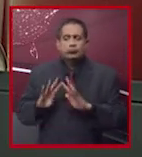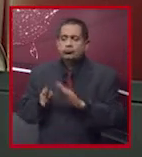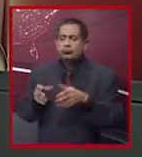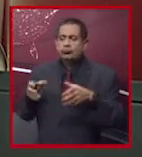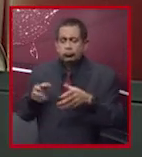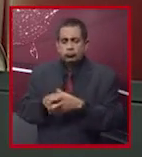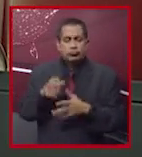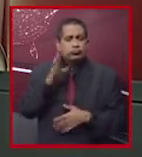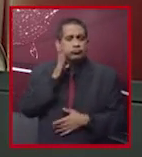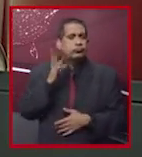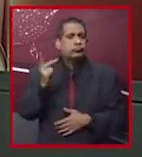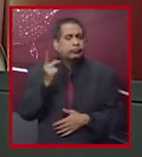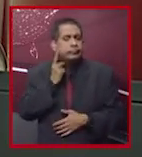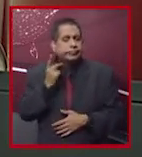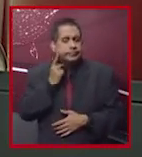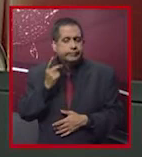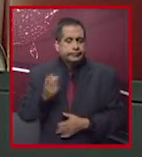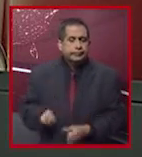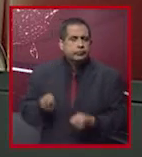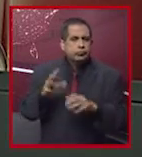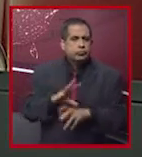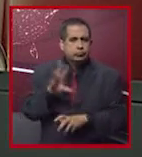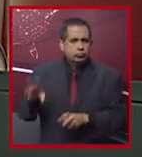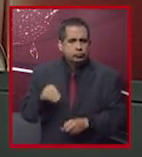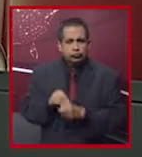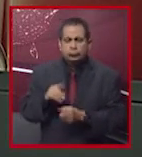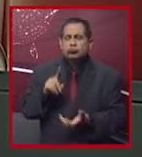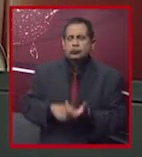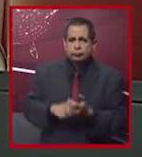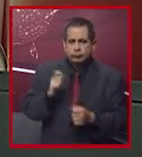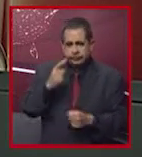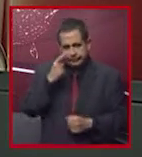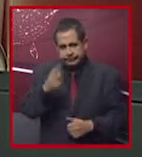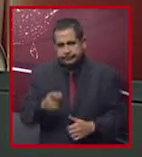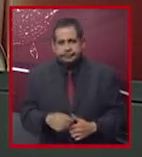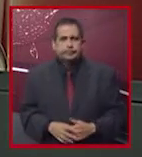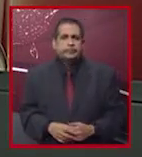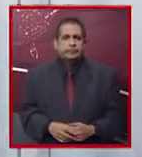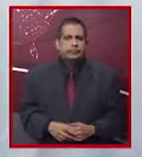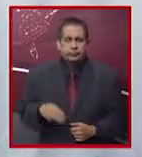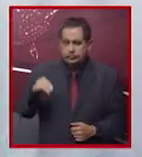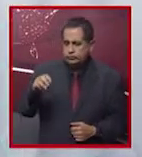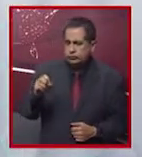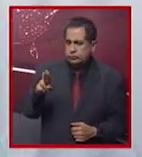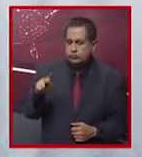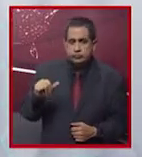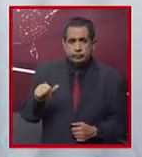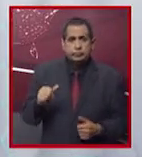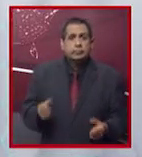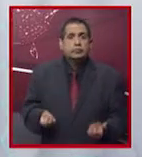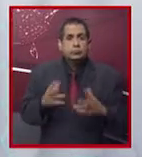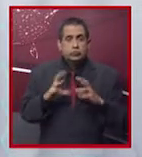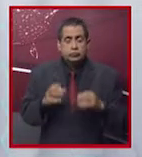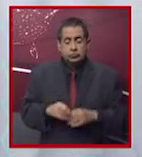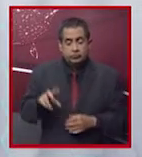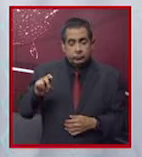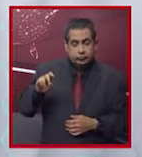la Cámara Baja, la Cámara de los Diputados. Vamos a verlo en pantalla. El partido Morena alcanzó